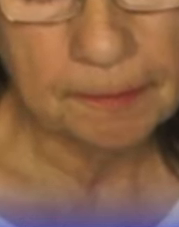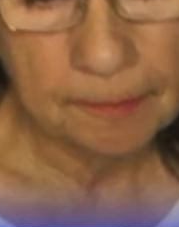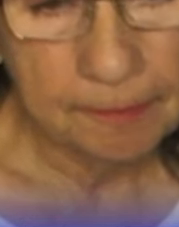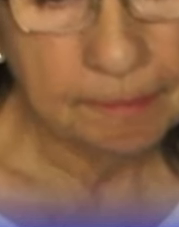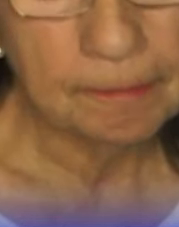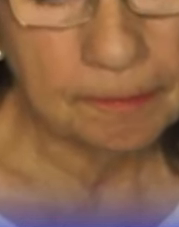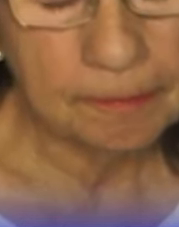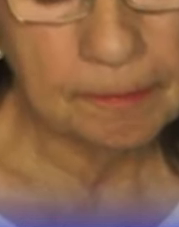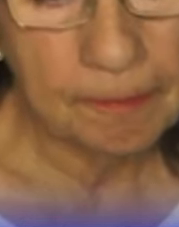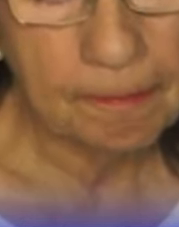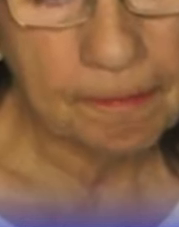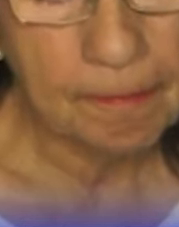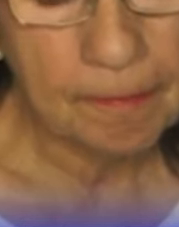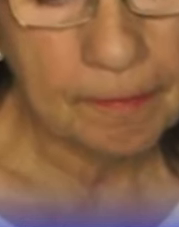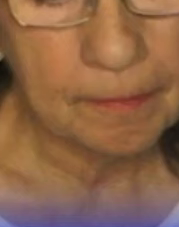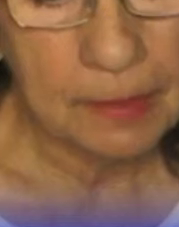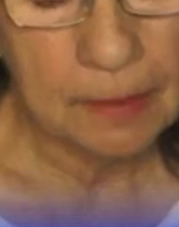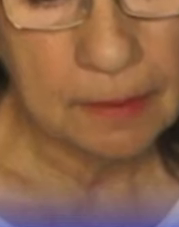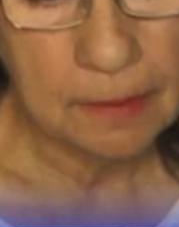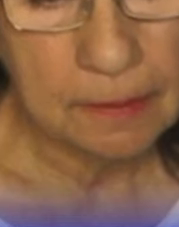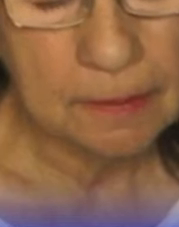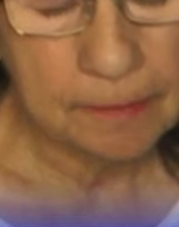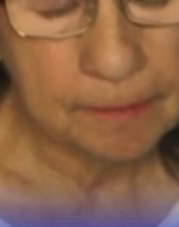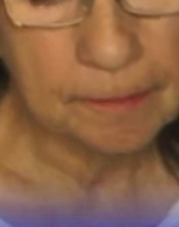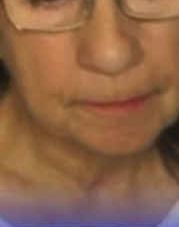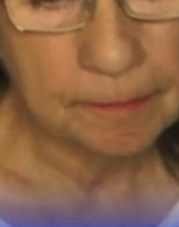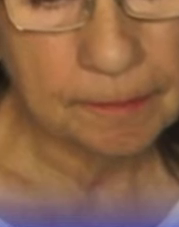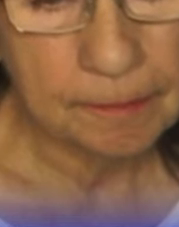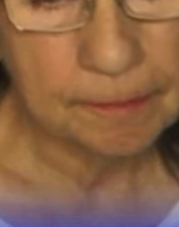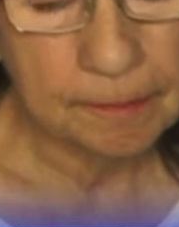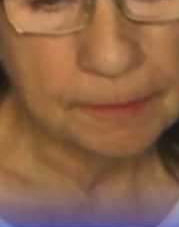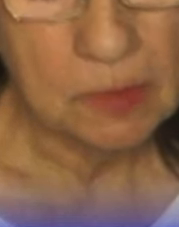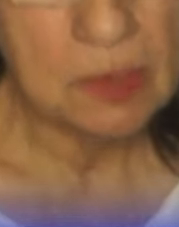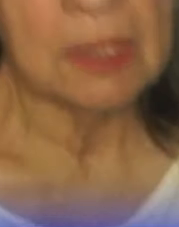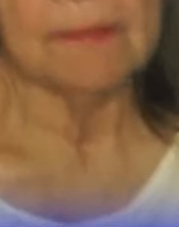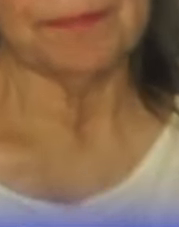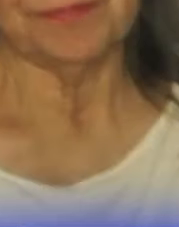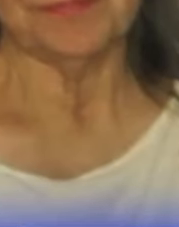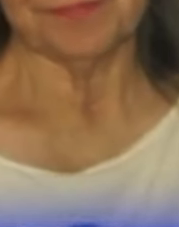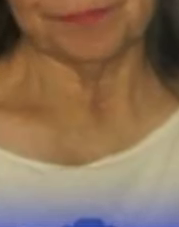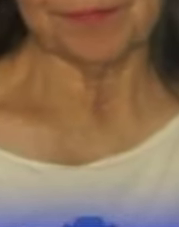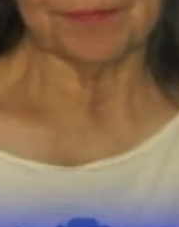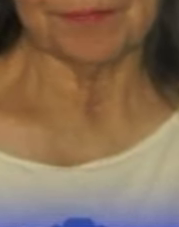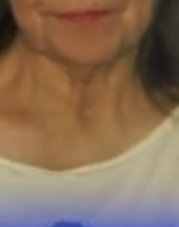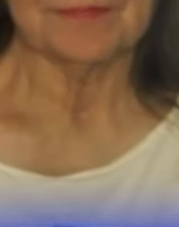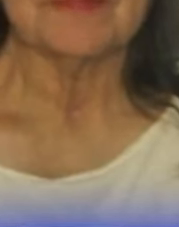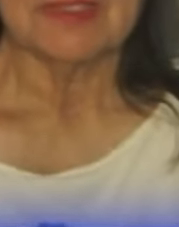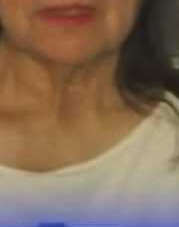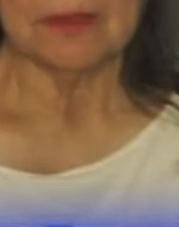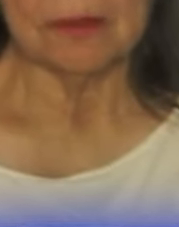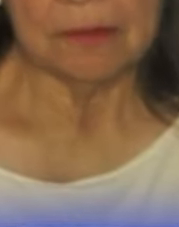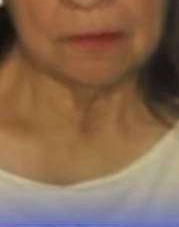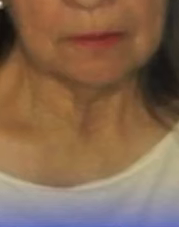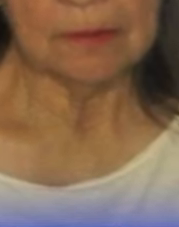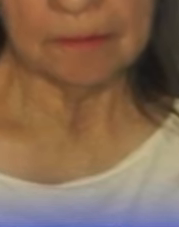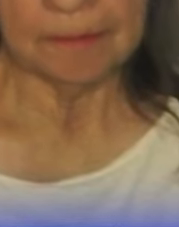las fortalezas, las tristezas, la resiliencia, todo te emociona. Sí. La verdad que son historias, como